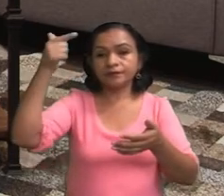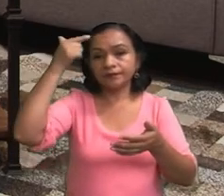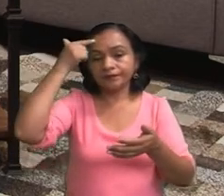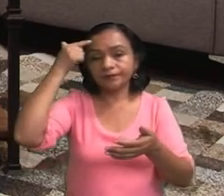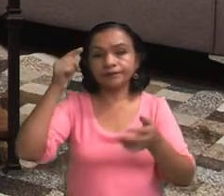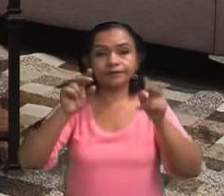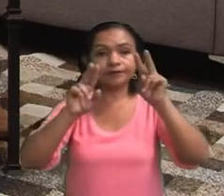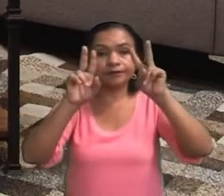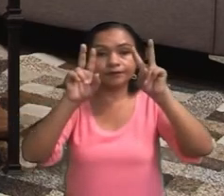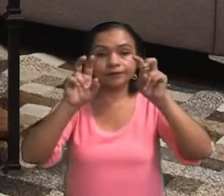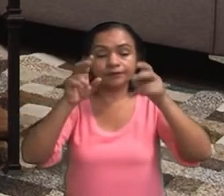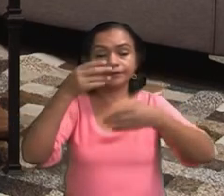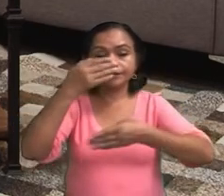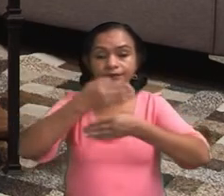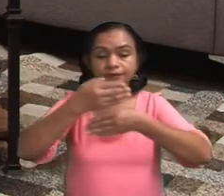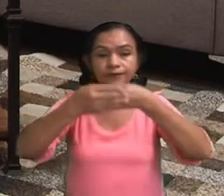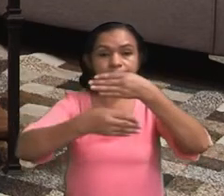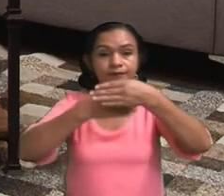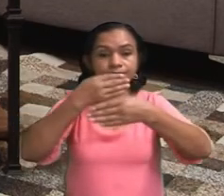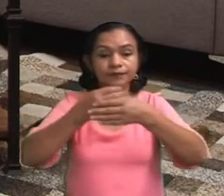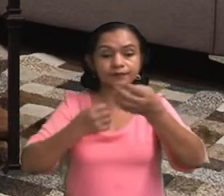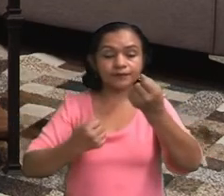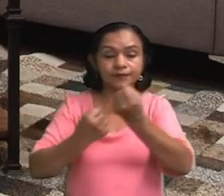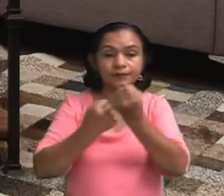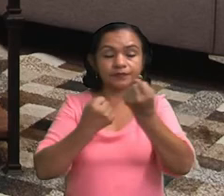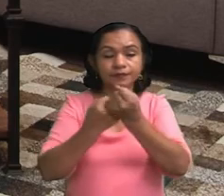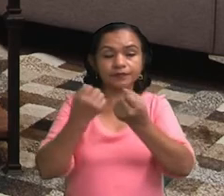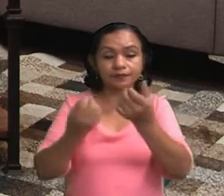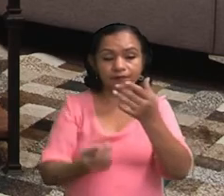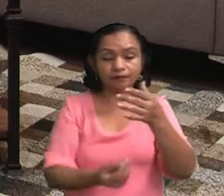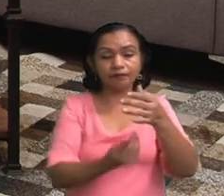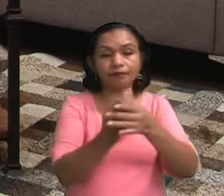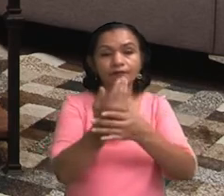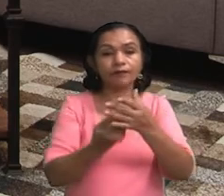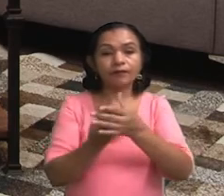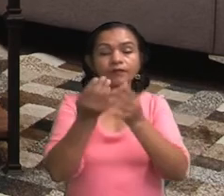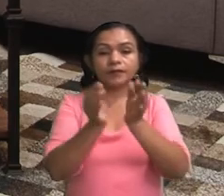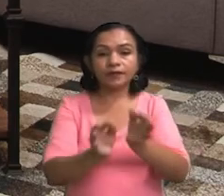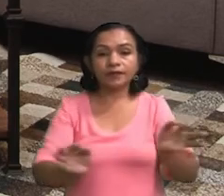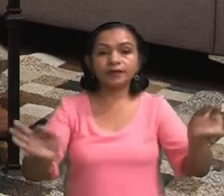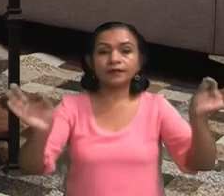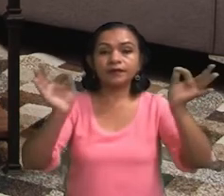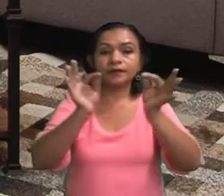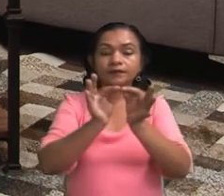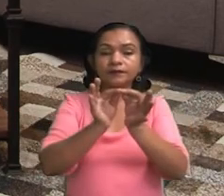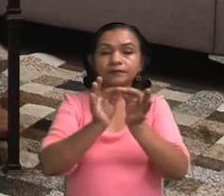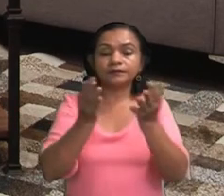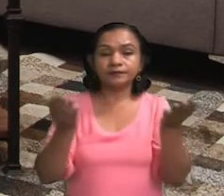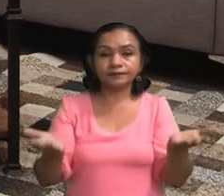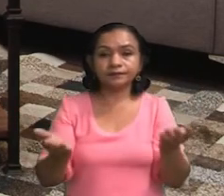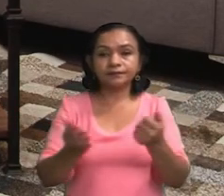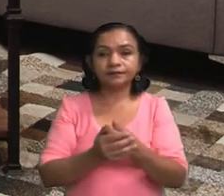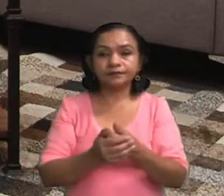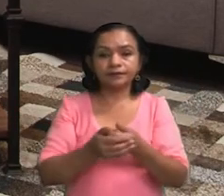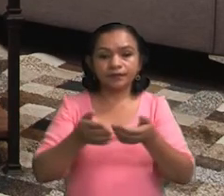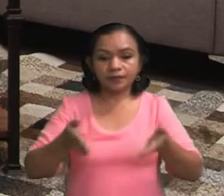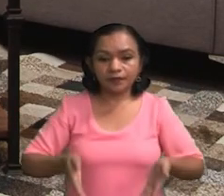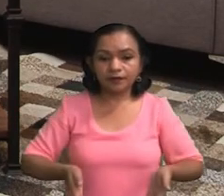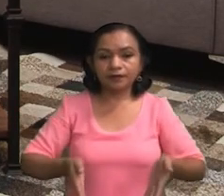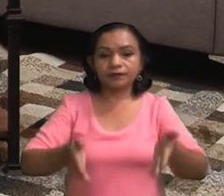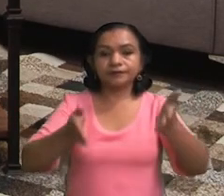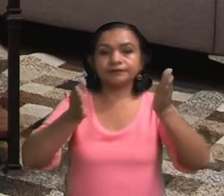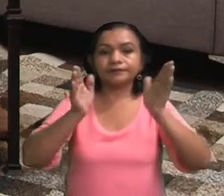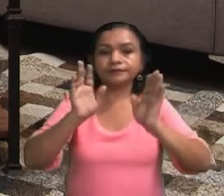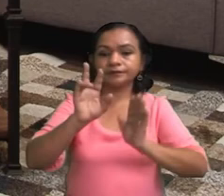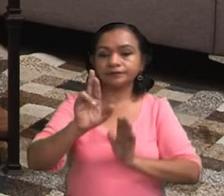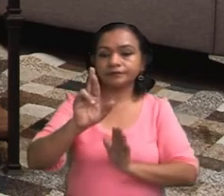el tema de infraestructura, de apoyo a la producción, es fundamental para que lleguen estas inversiones. La carretera al Rama, por